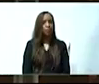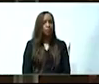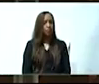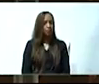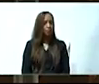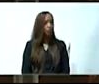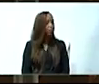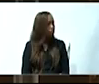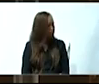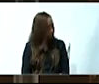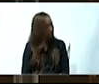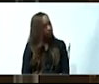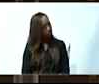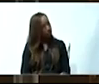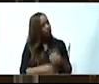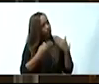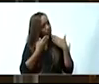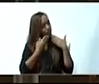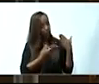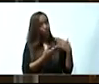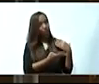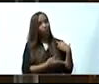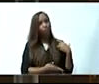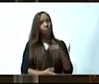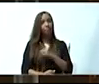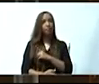Gracias. Querido diputado,